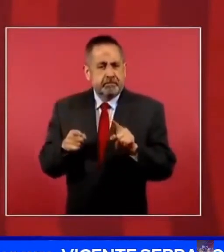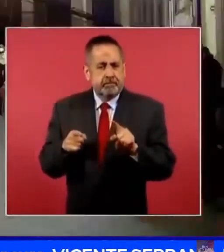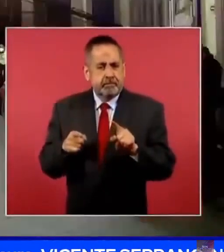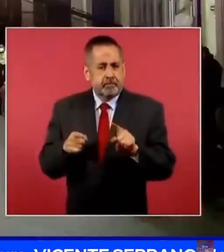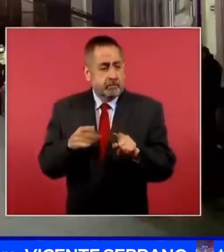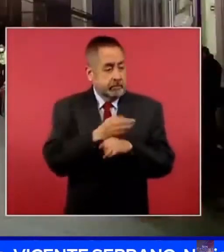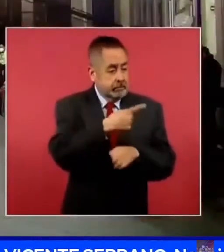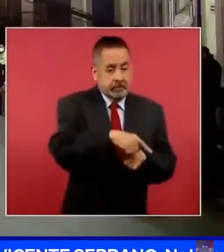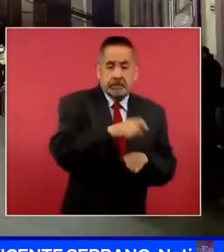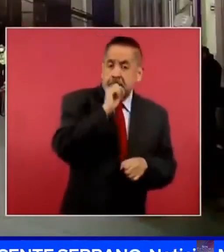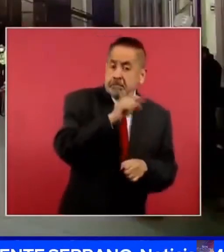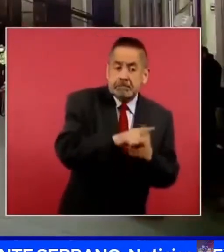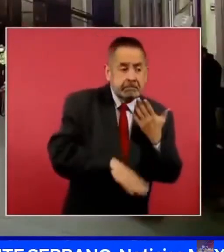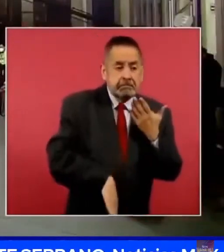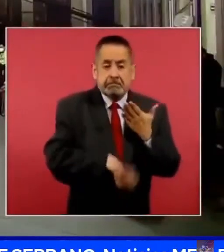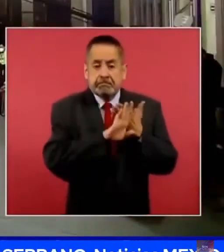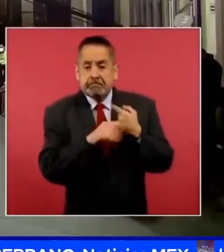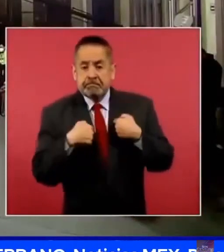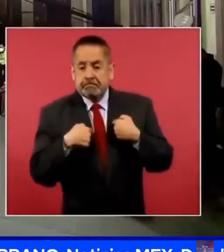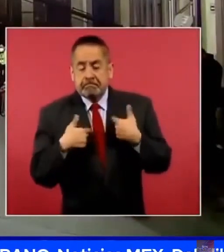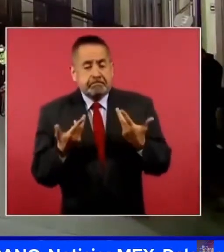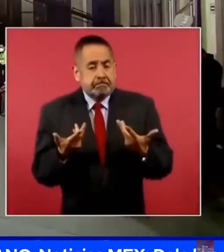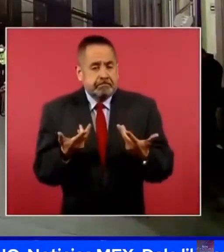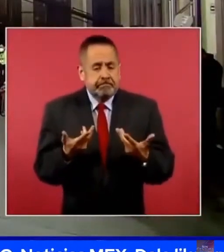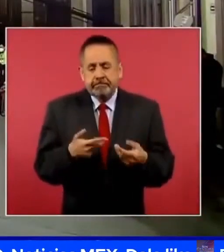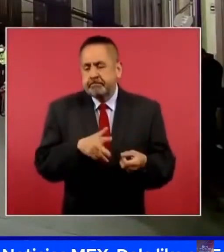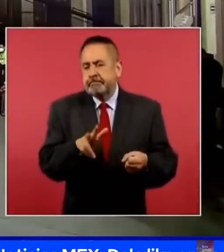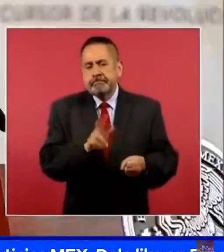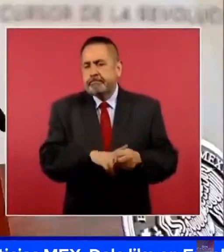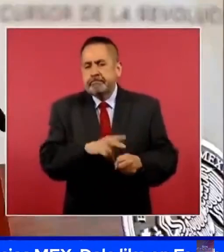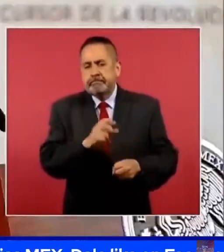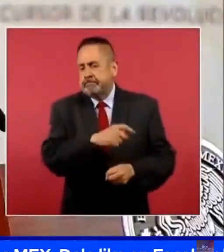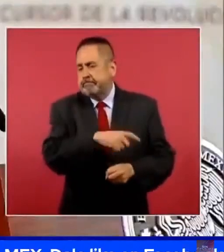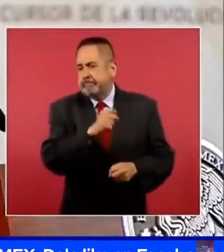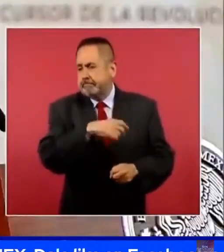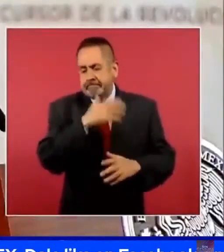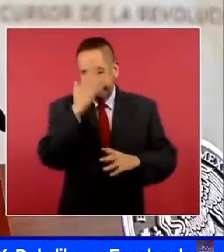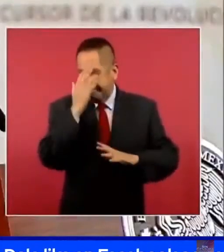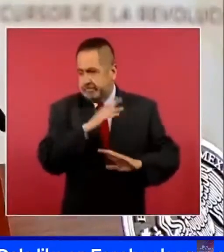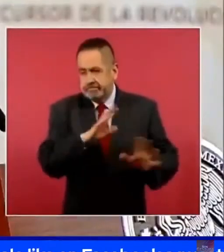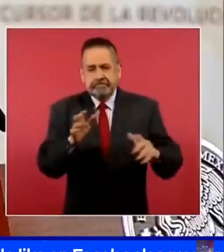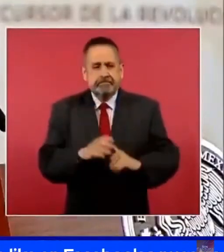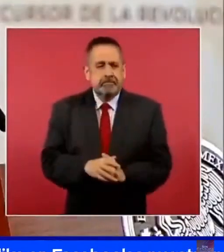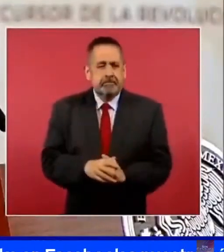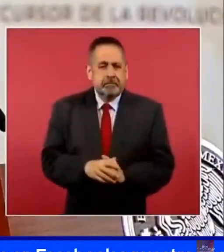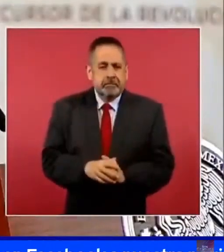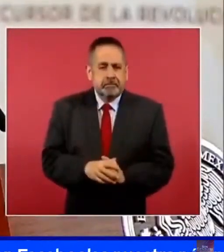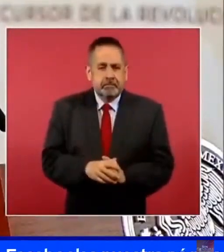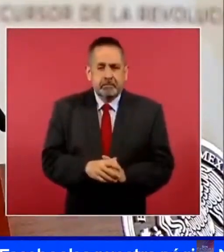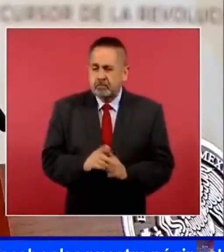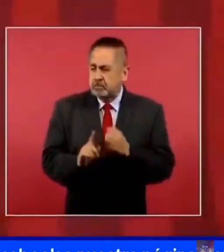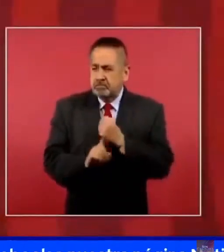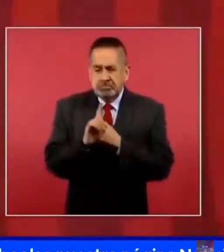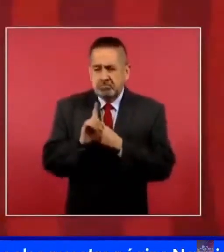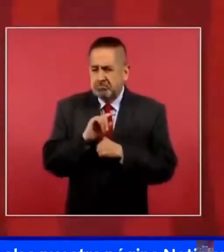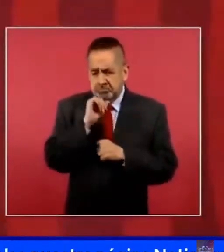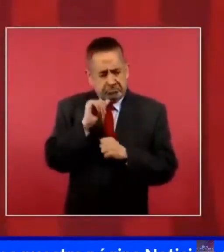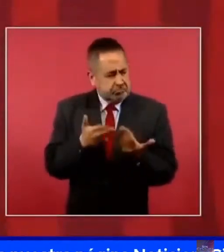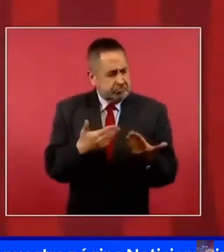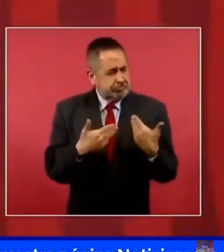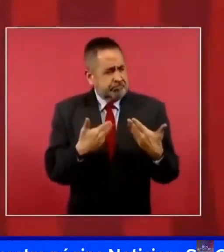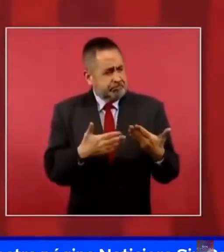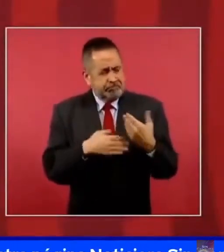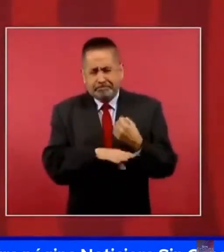en contra de nosotros. Es normal y no hay ningún problema.